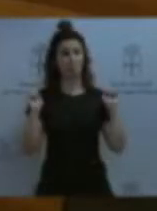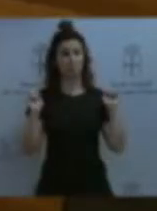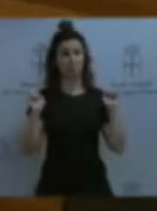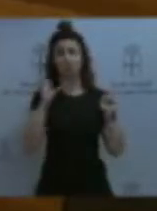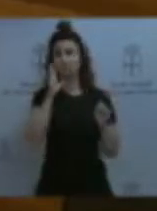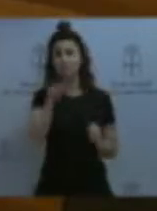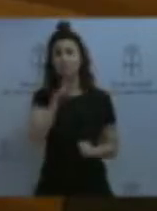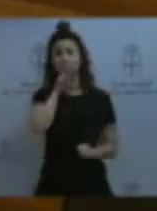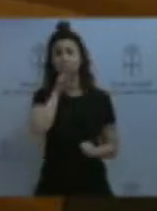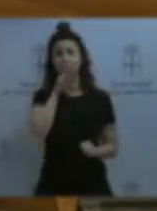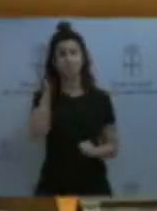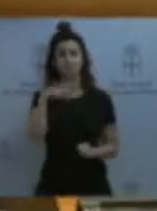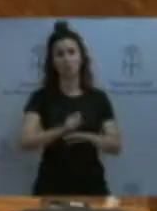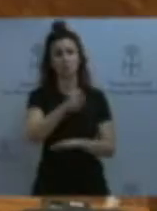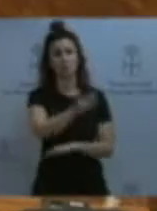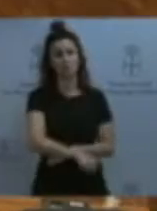fala.